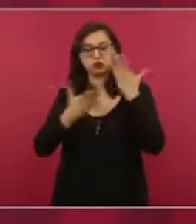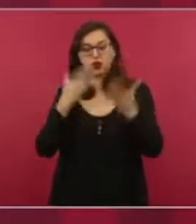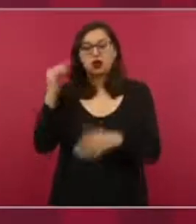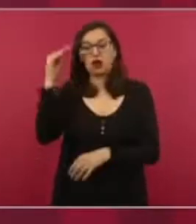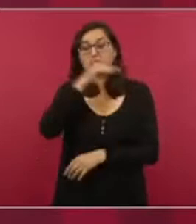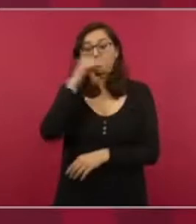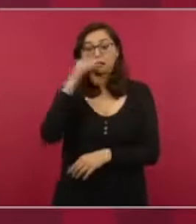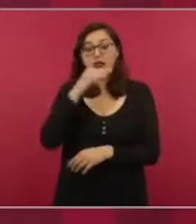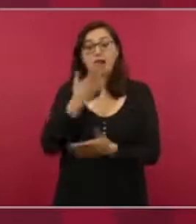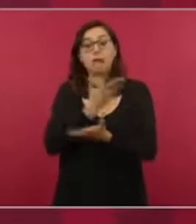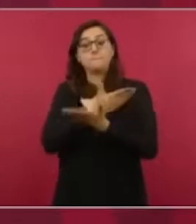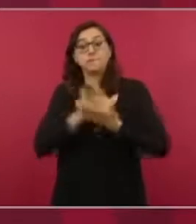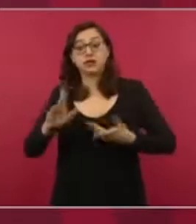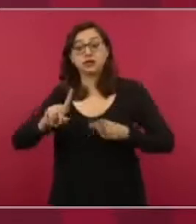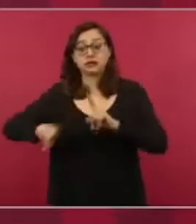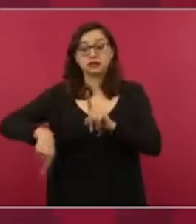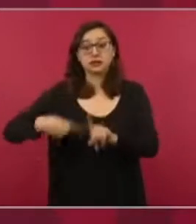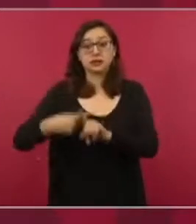para los jóvenes